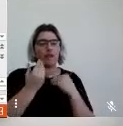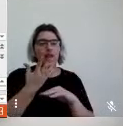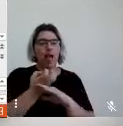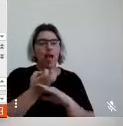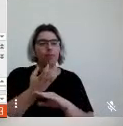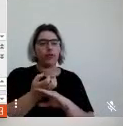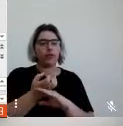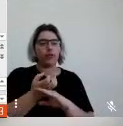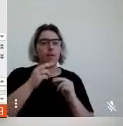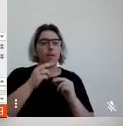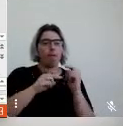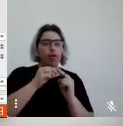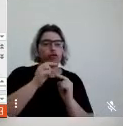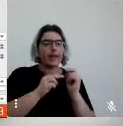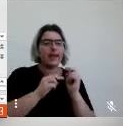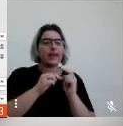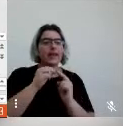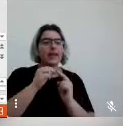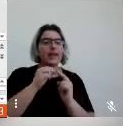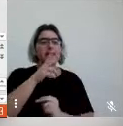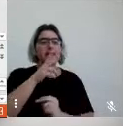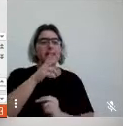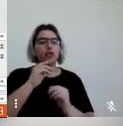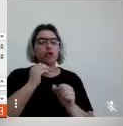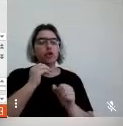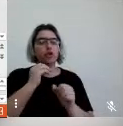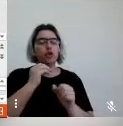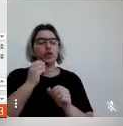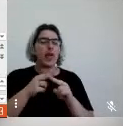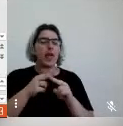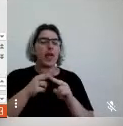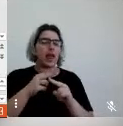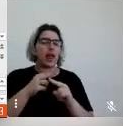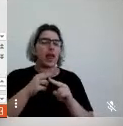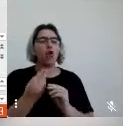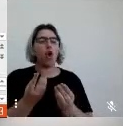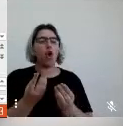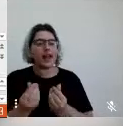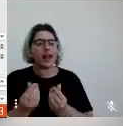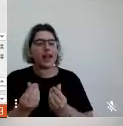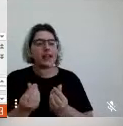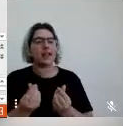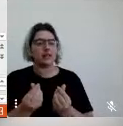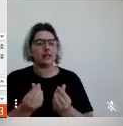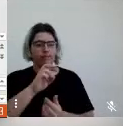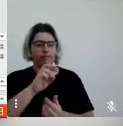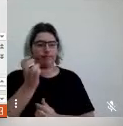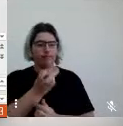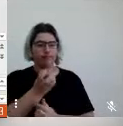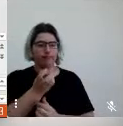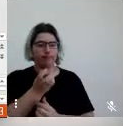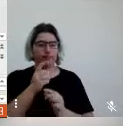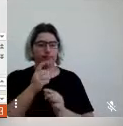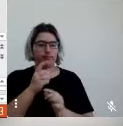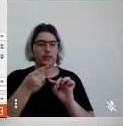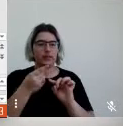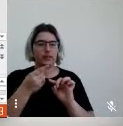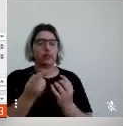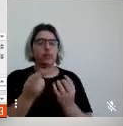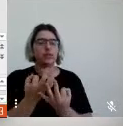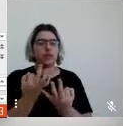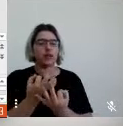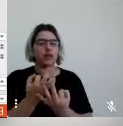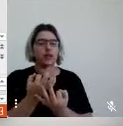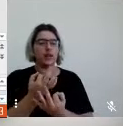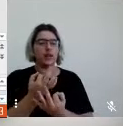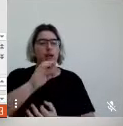hidratos de carbono, de las grasas. A continuación, el alimento pasará al yeyuno y el yeyuno es la segunda